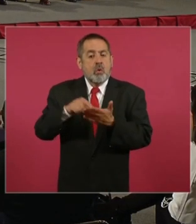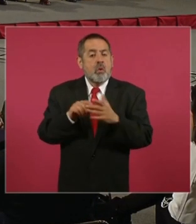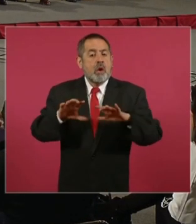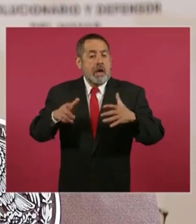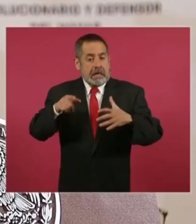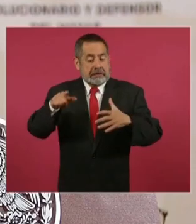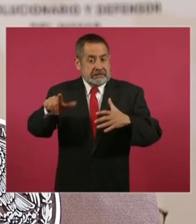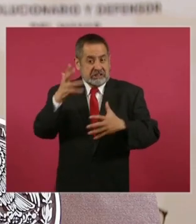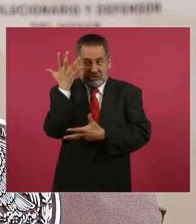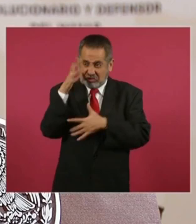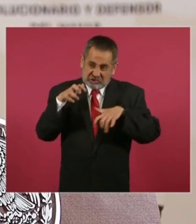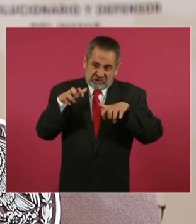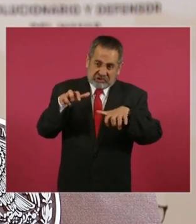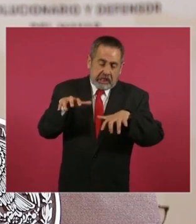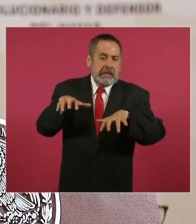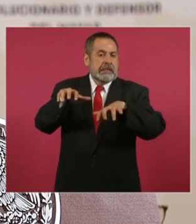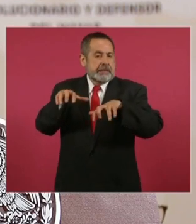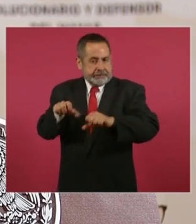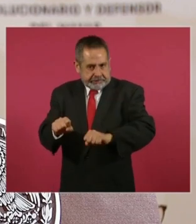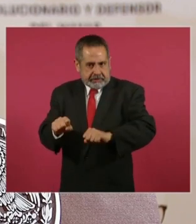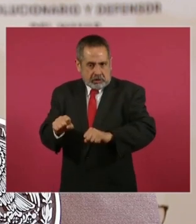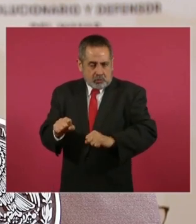en selva tropical, estamos